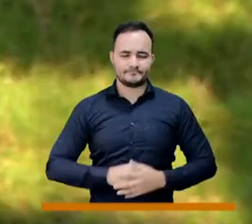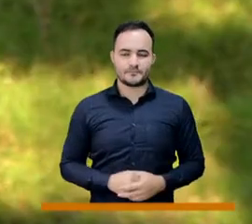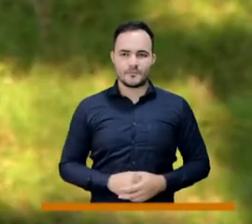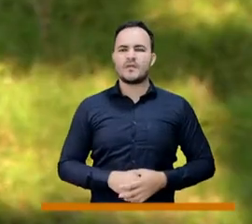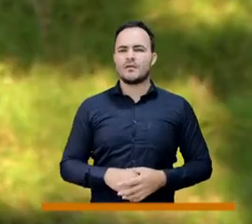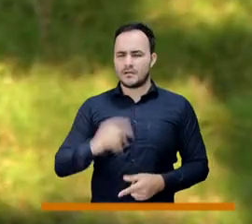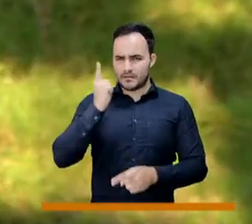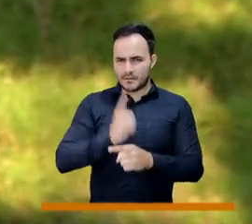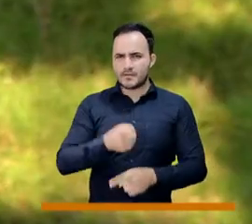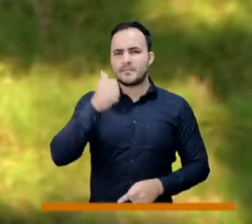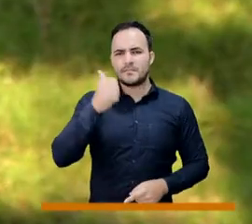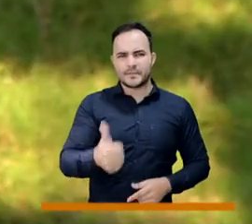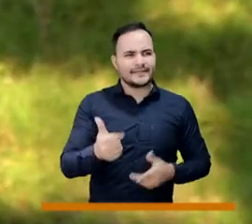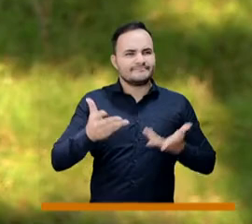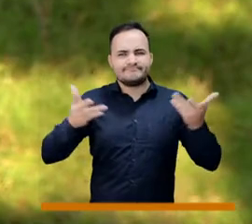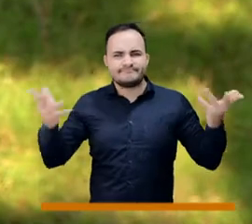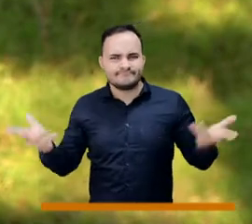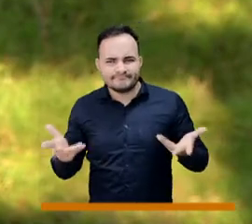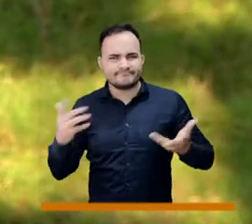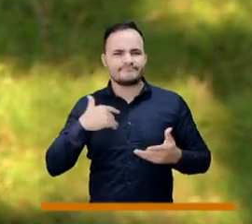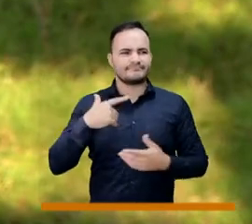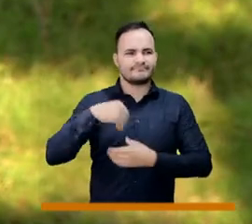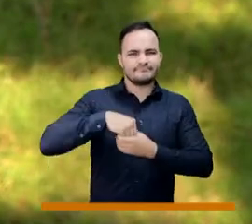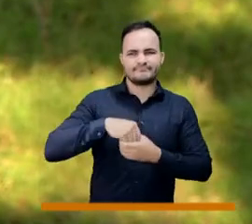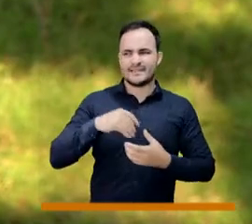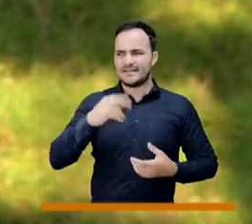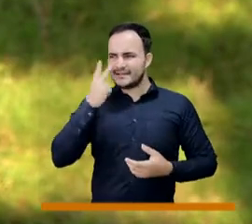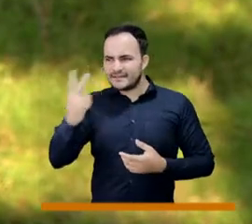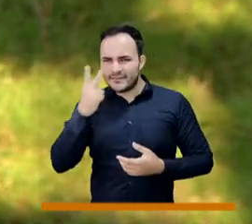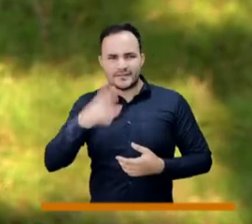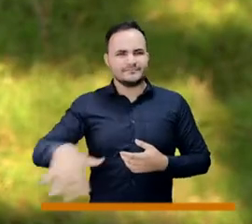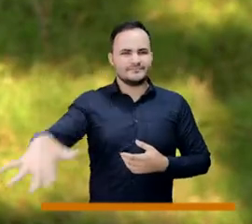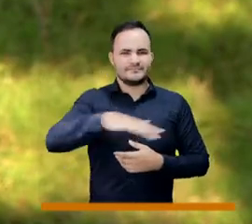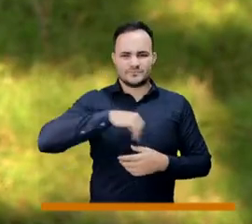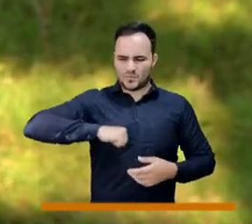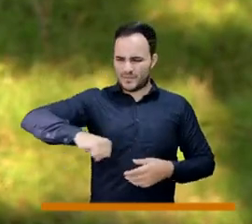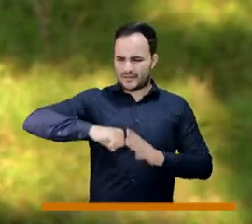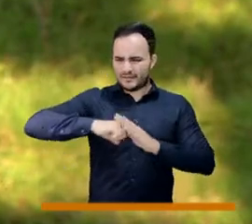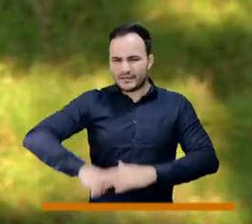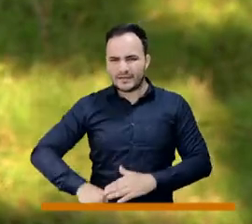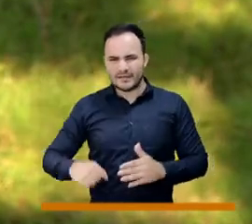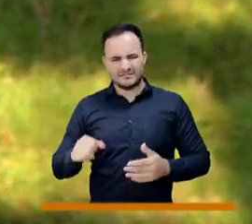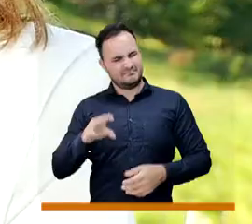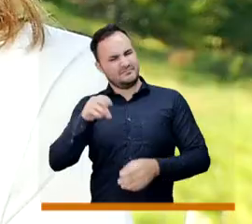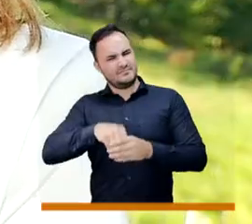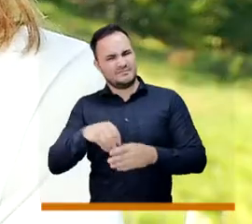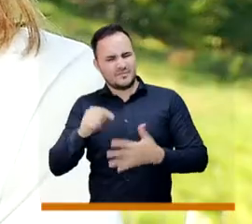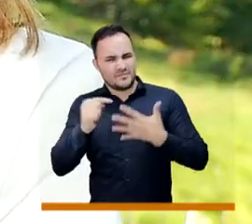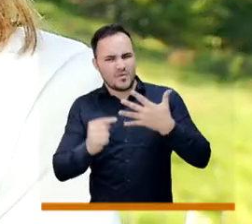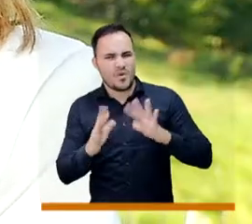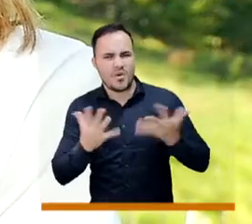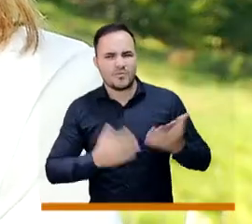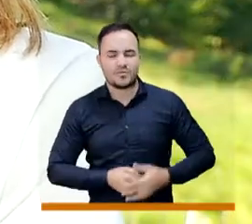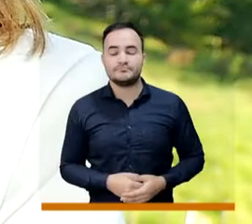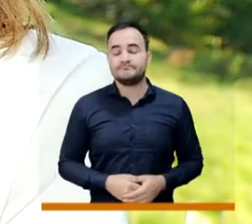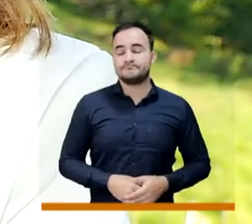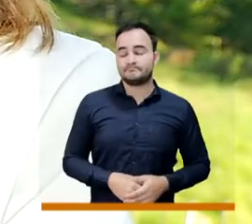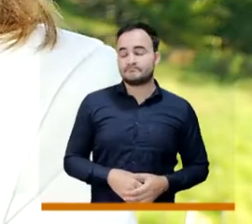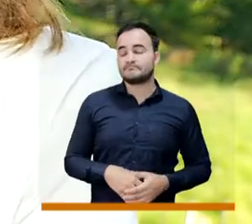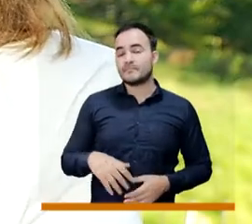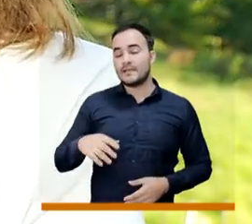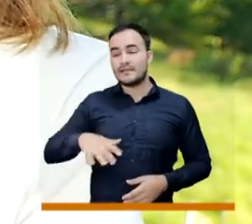esas reivindicaciones o dónde están también esas mayores carencias de respeto de los derechos de la mujer campesina? Las mujeres rurales